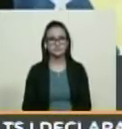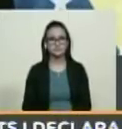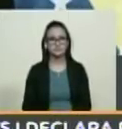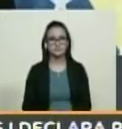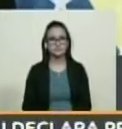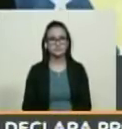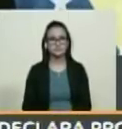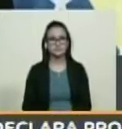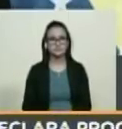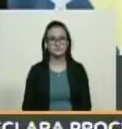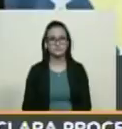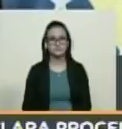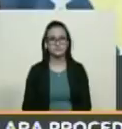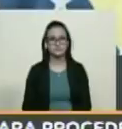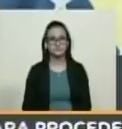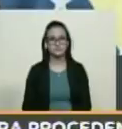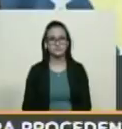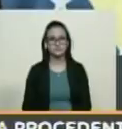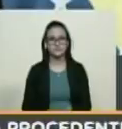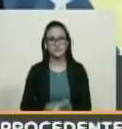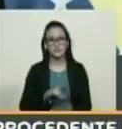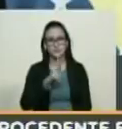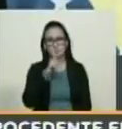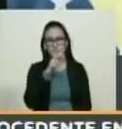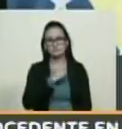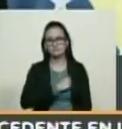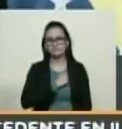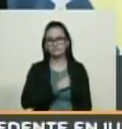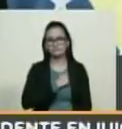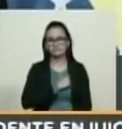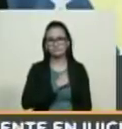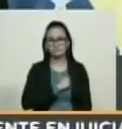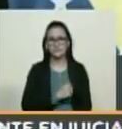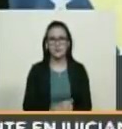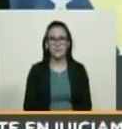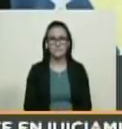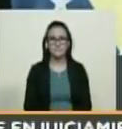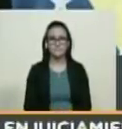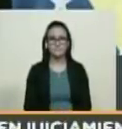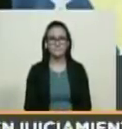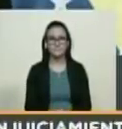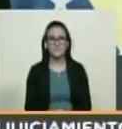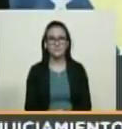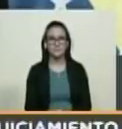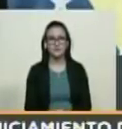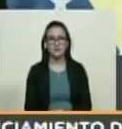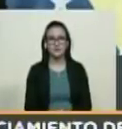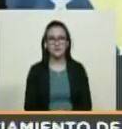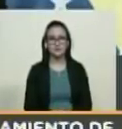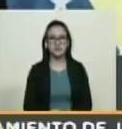un hecho bochornoso y lamentable, donde detonaron